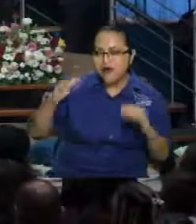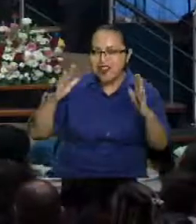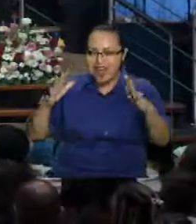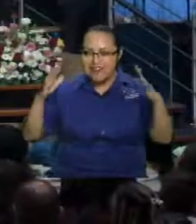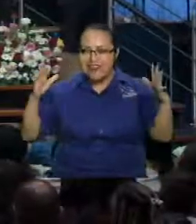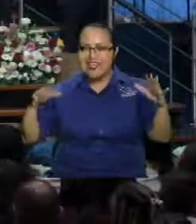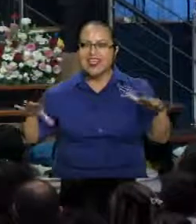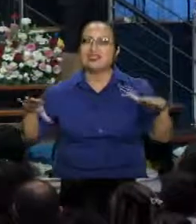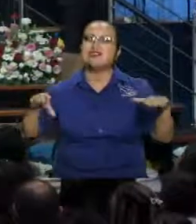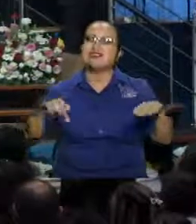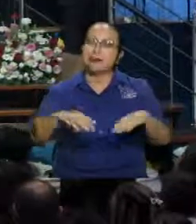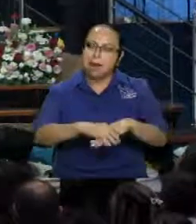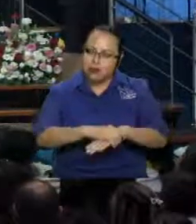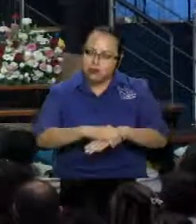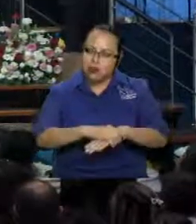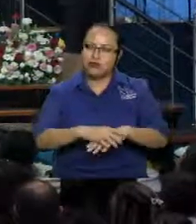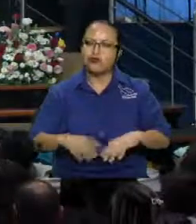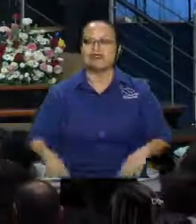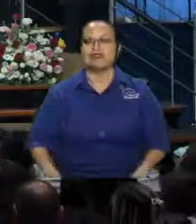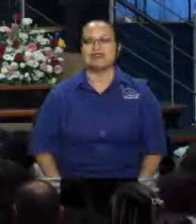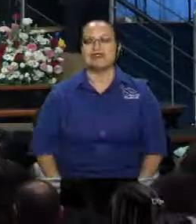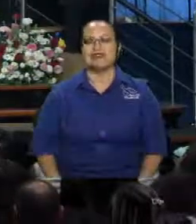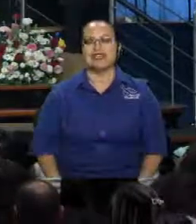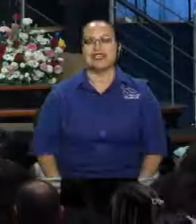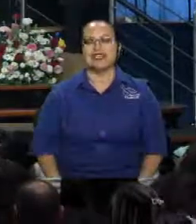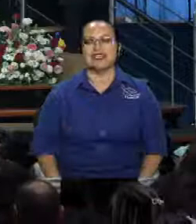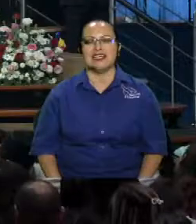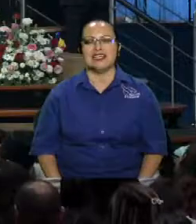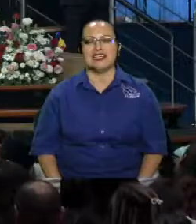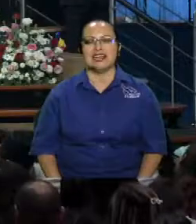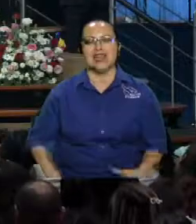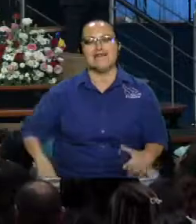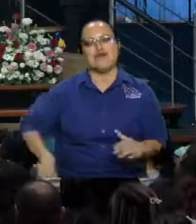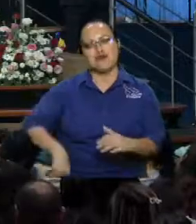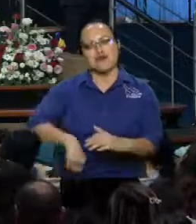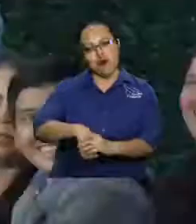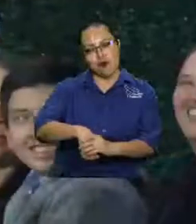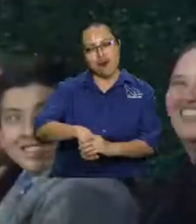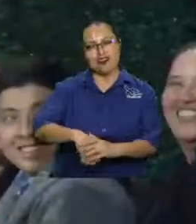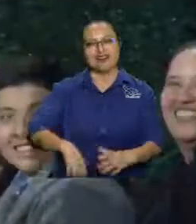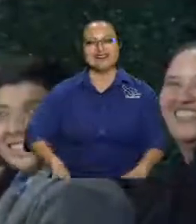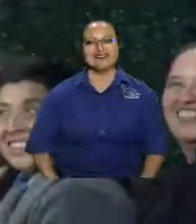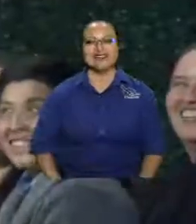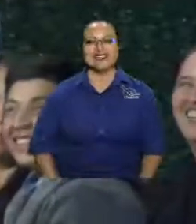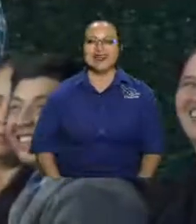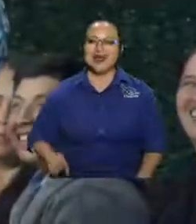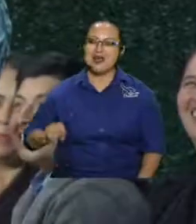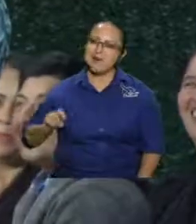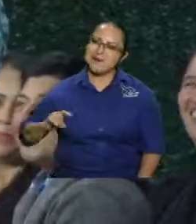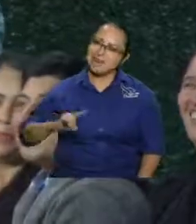un patio más grande, un par de zapatos más, el clásico,